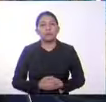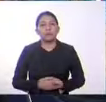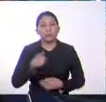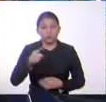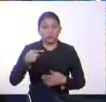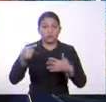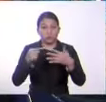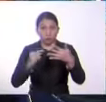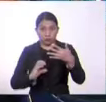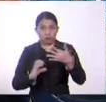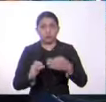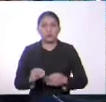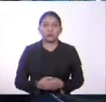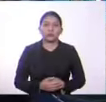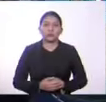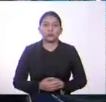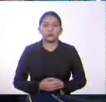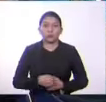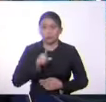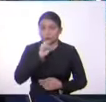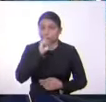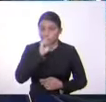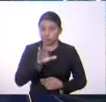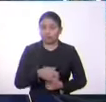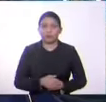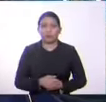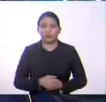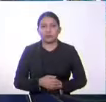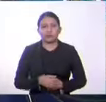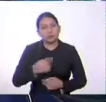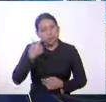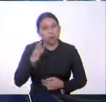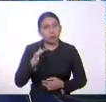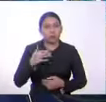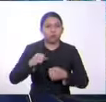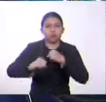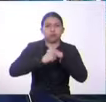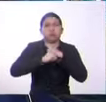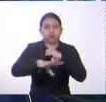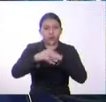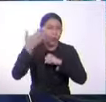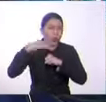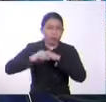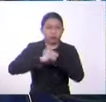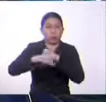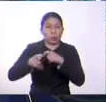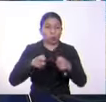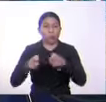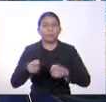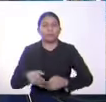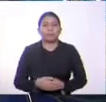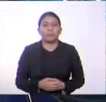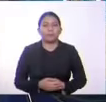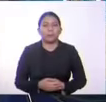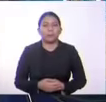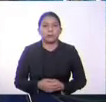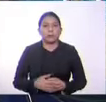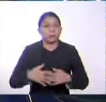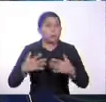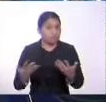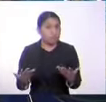de la República dice la propaganda, por ejemplo, que es una de las cosas que se regula. Cuando es para